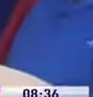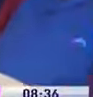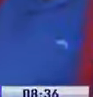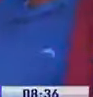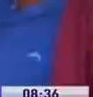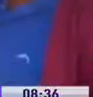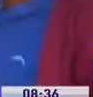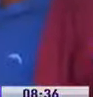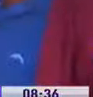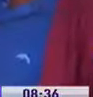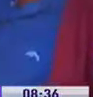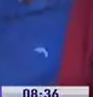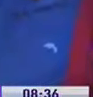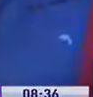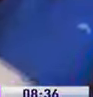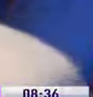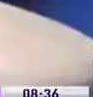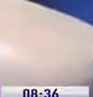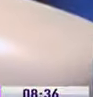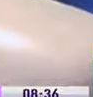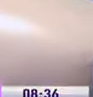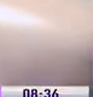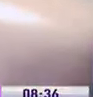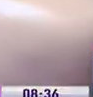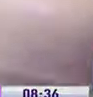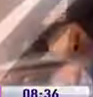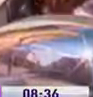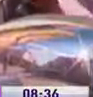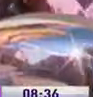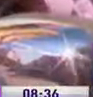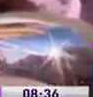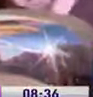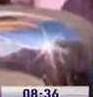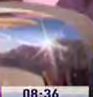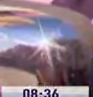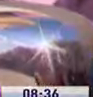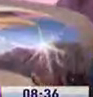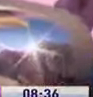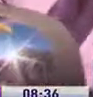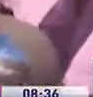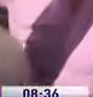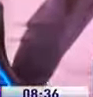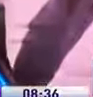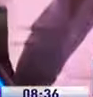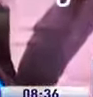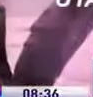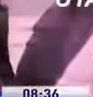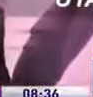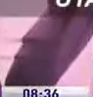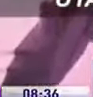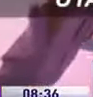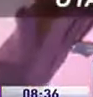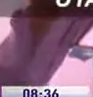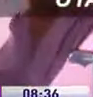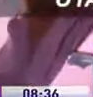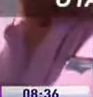Pero puente vecino, ¿qué significa esto si el tránsito? Usted ahí sí me